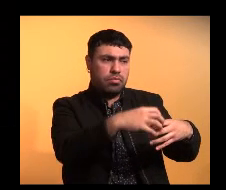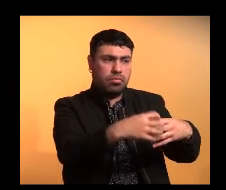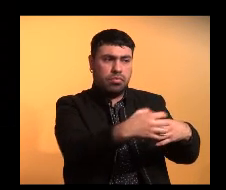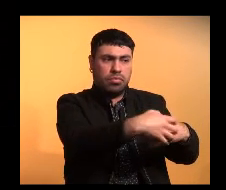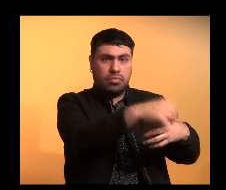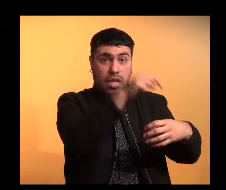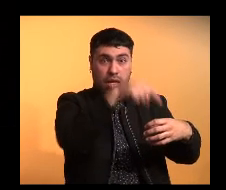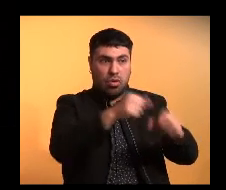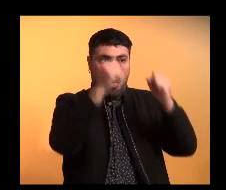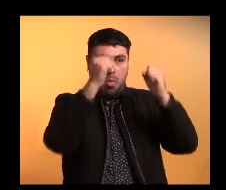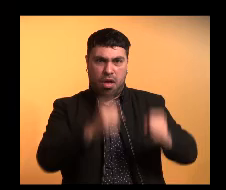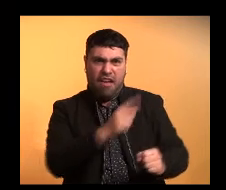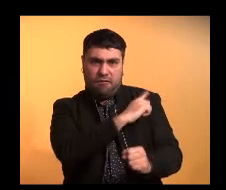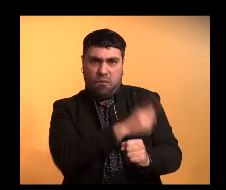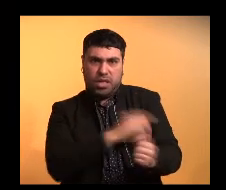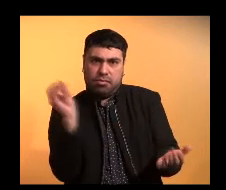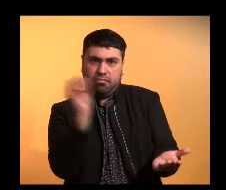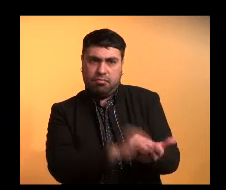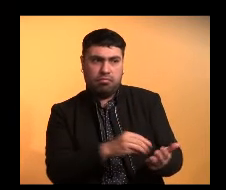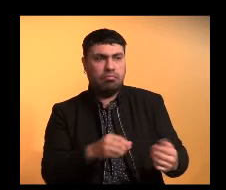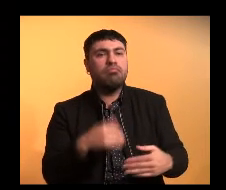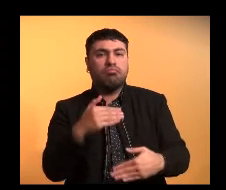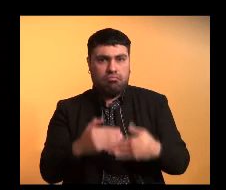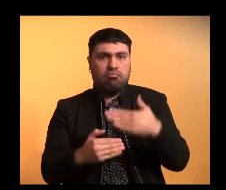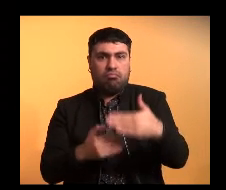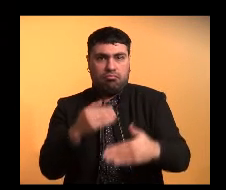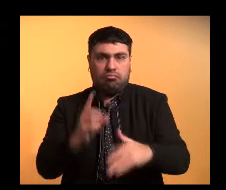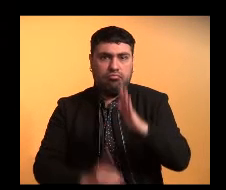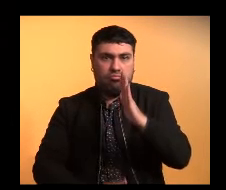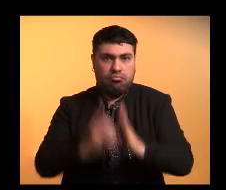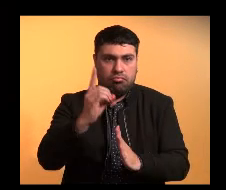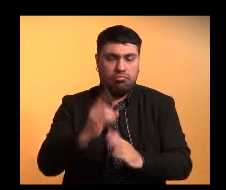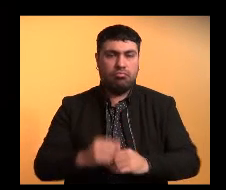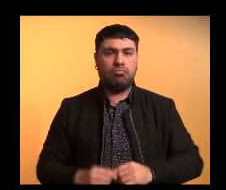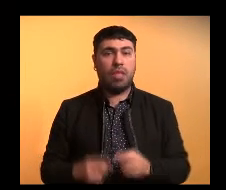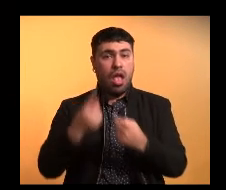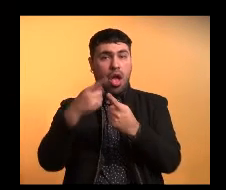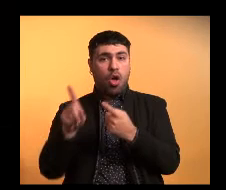especies más tolerantes y que probablemente van a poder llevar mejor algunos de estos cambios.